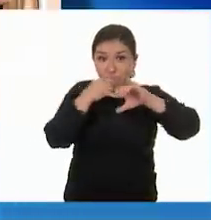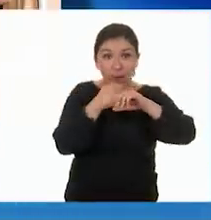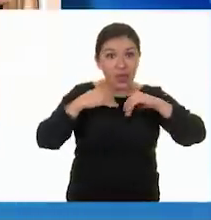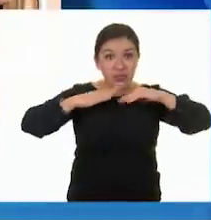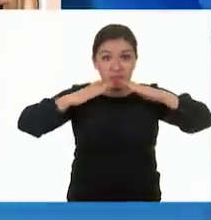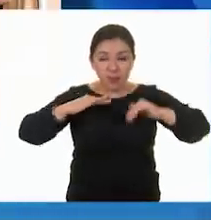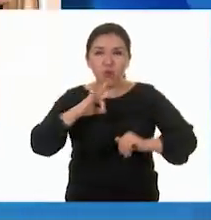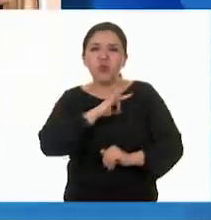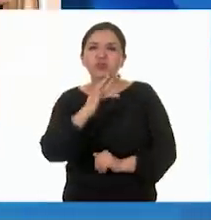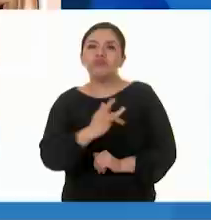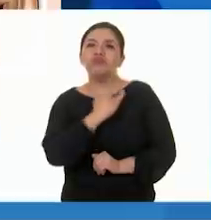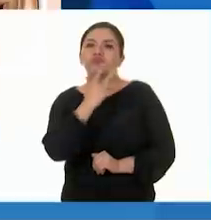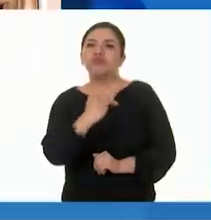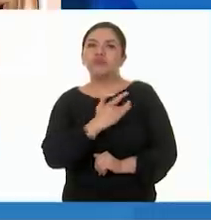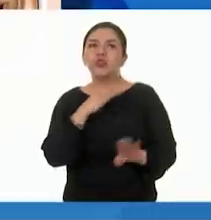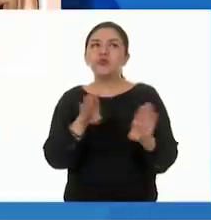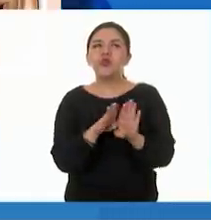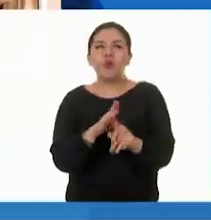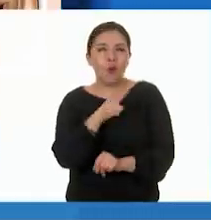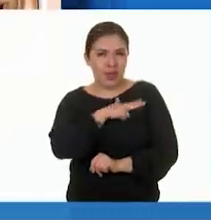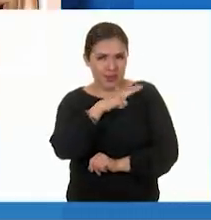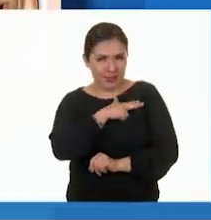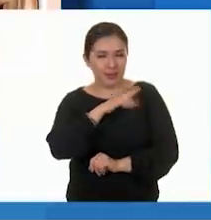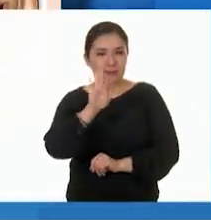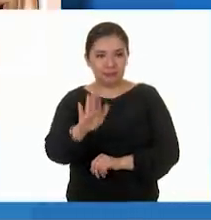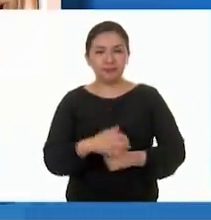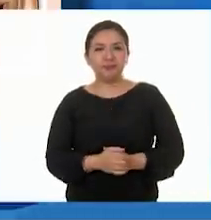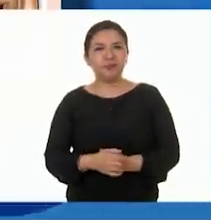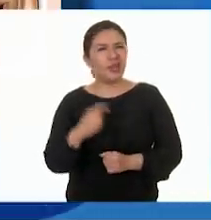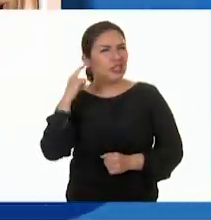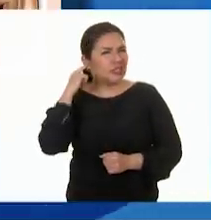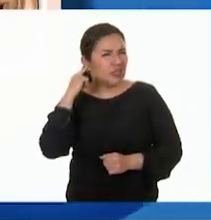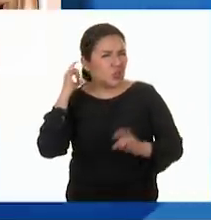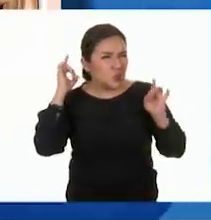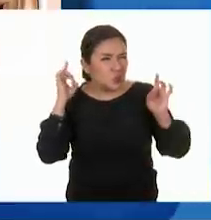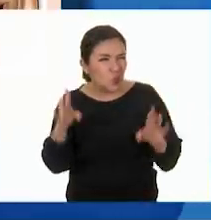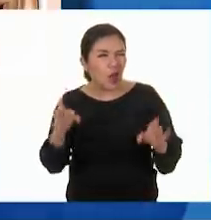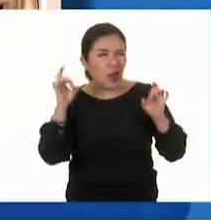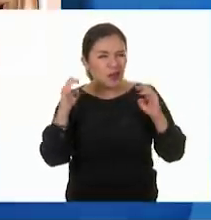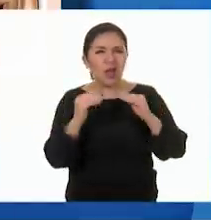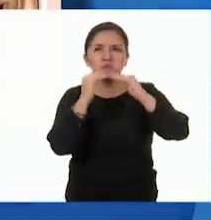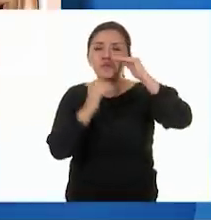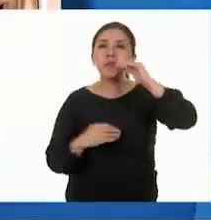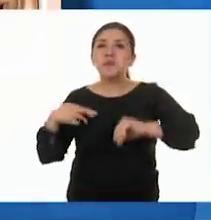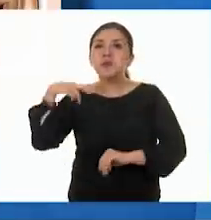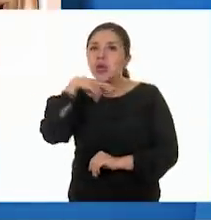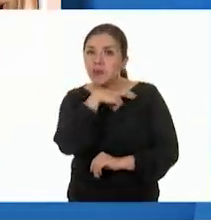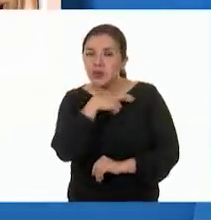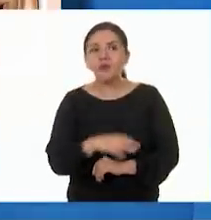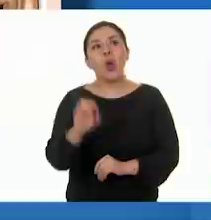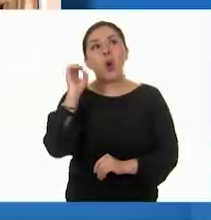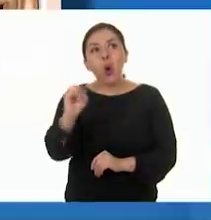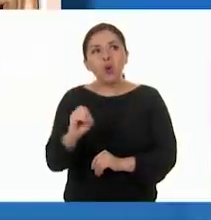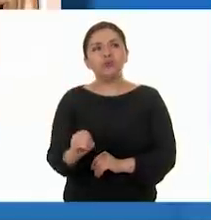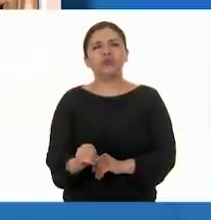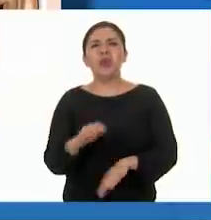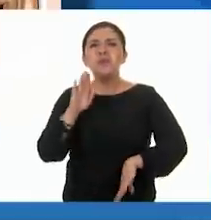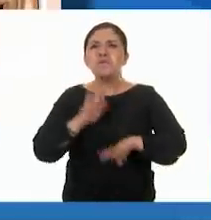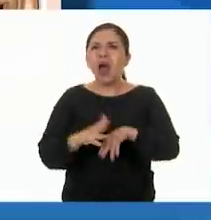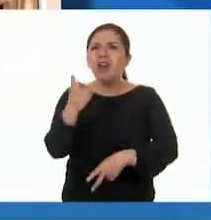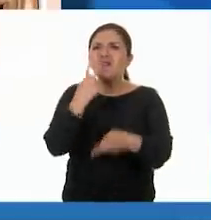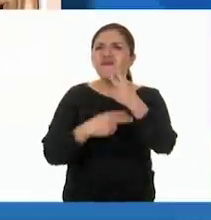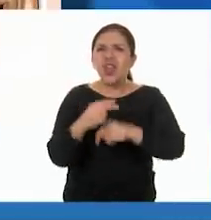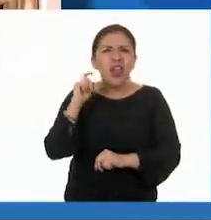tener los siguientes signos de lesión. Dolor de oído que puede disminuir rápidamente. Una secreción